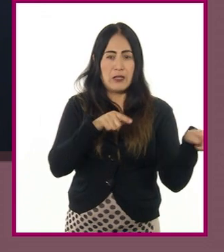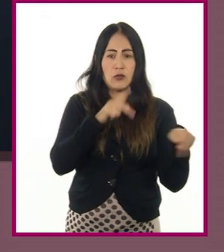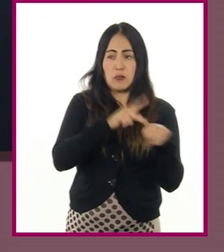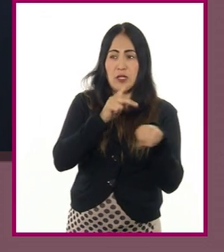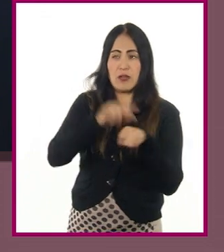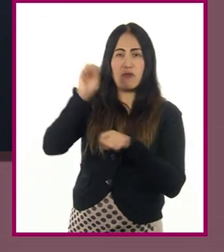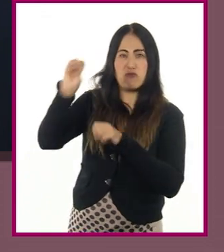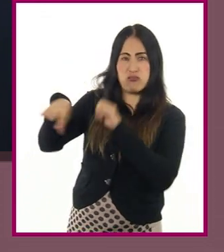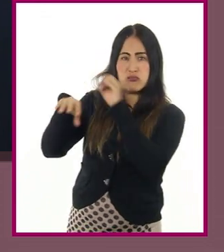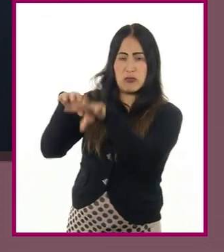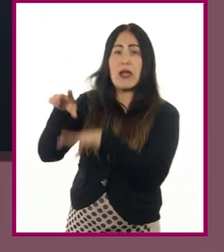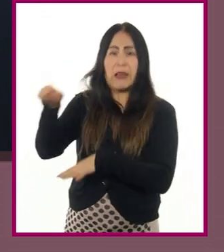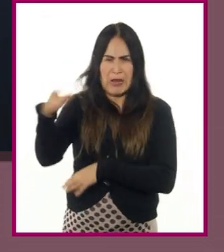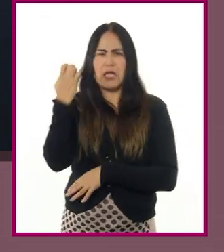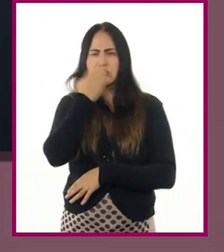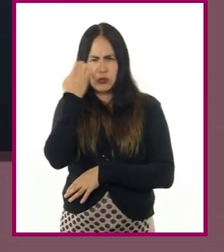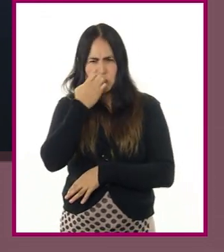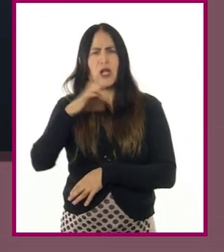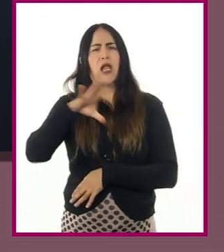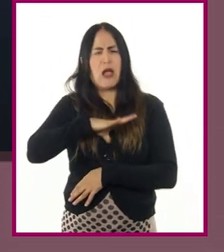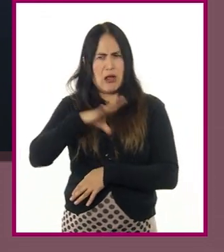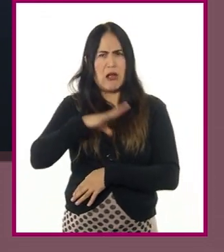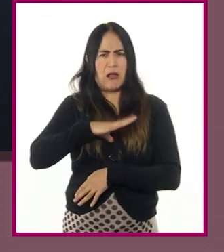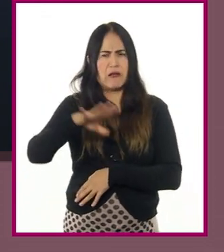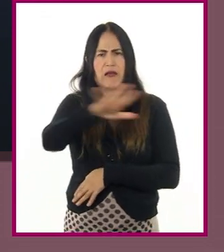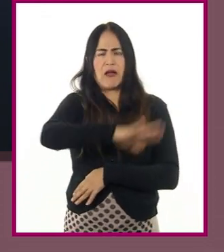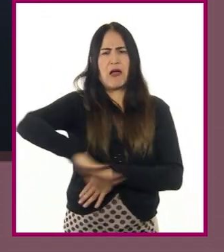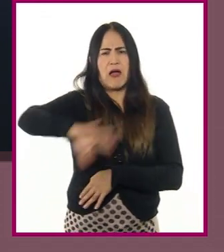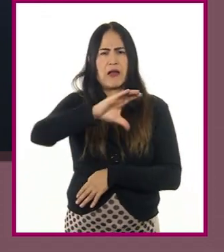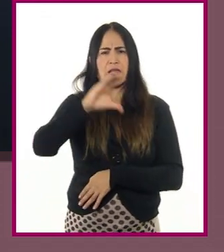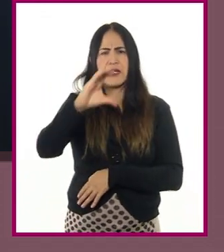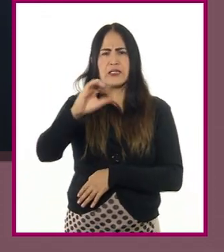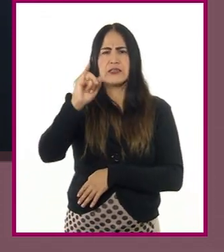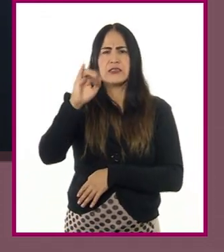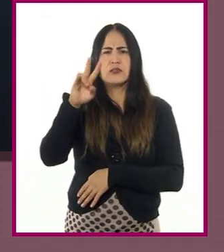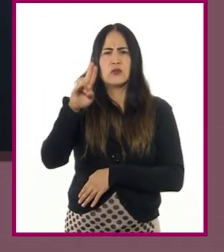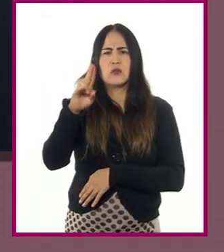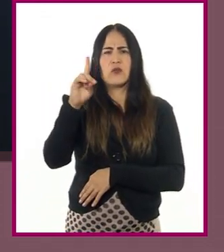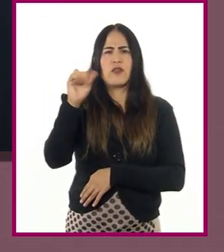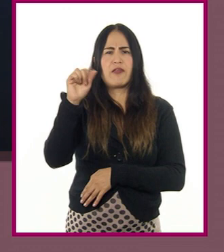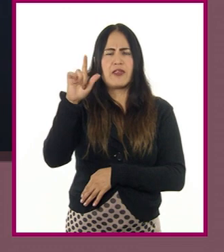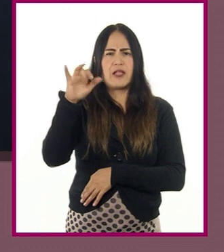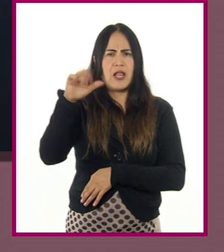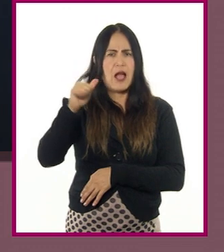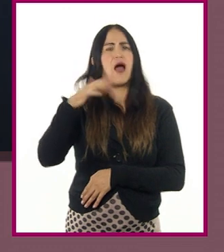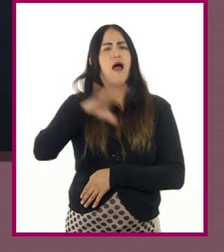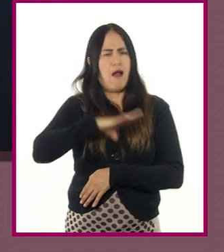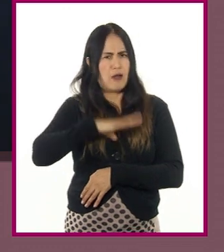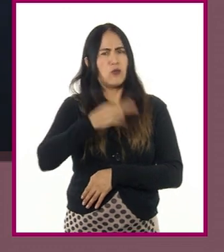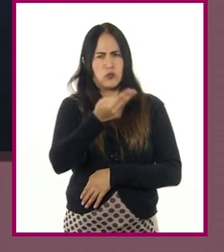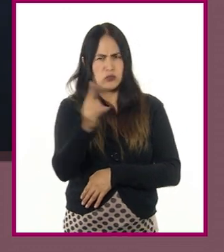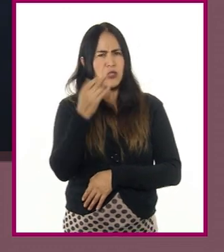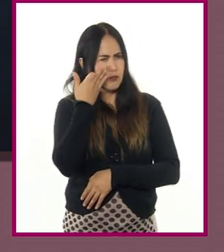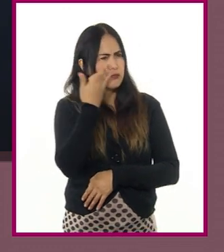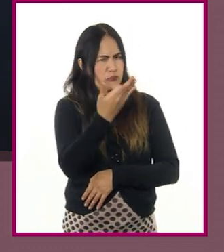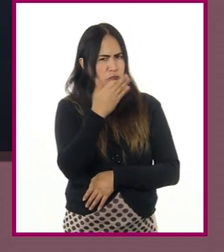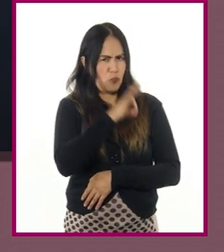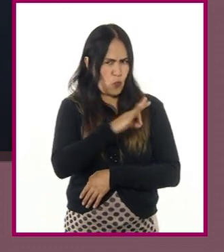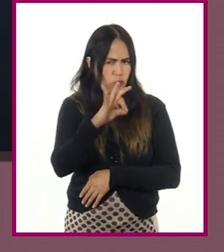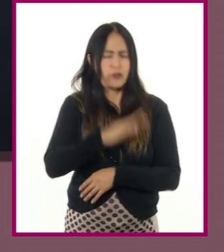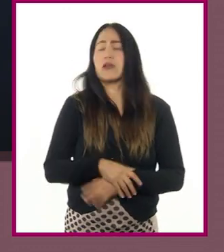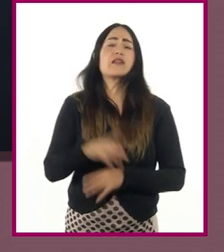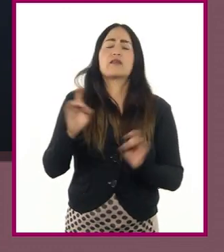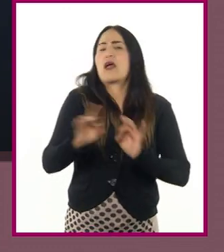Estas escuelas existen, están ahí alrededor de Ciudadela y lo pueden mirar. El caso es que llegó la